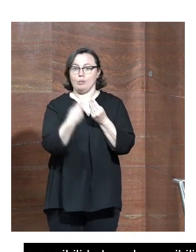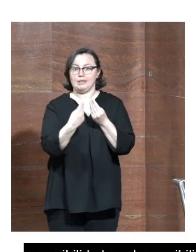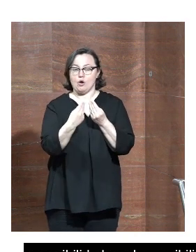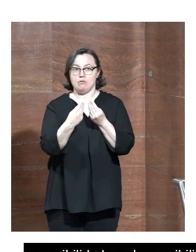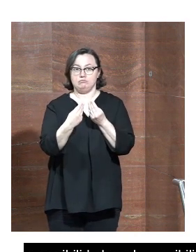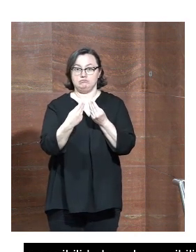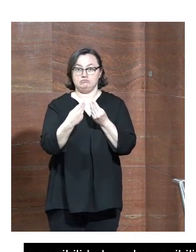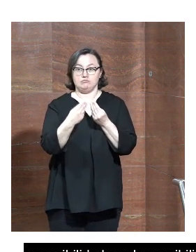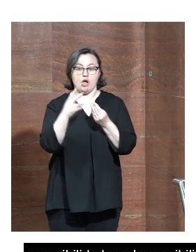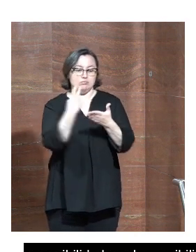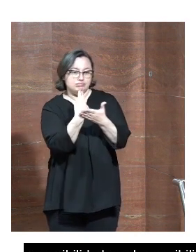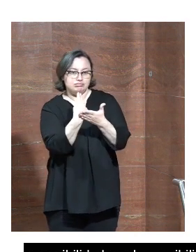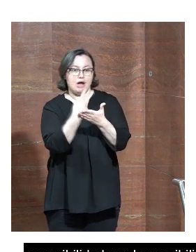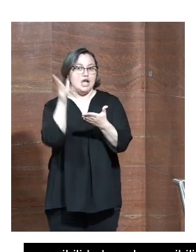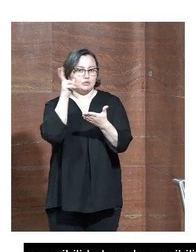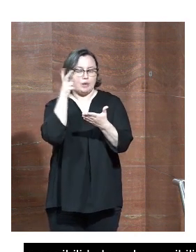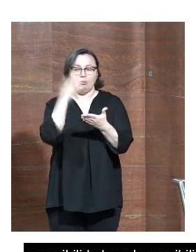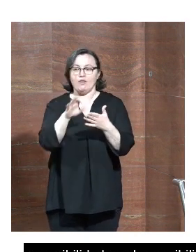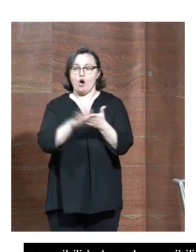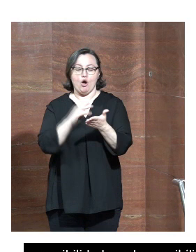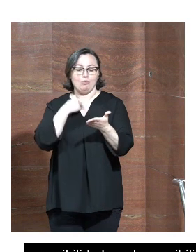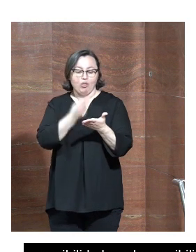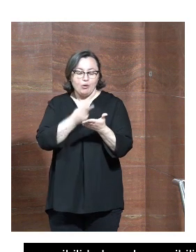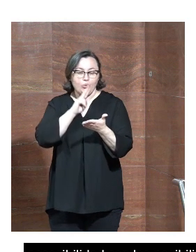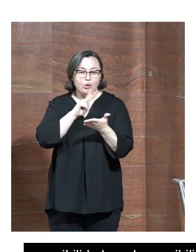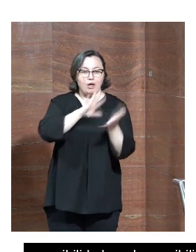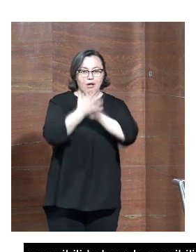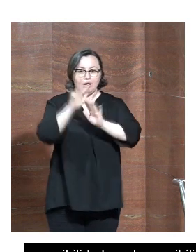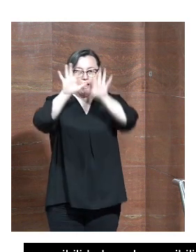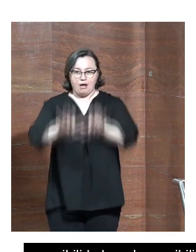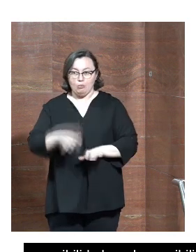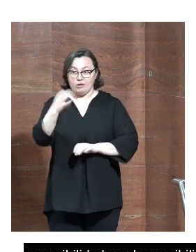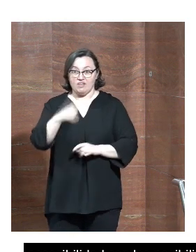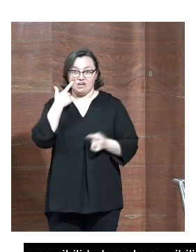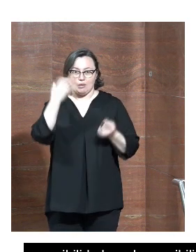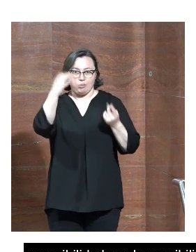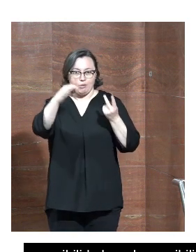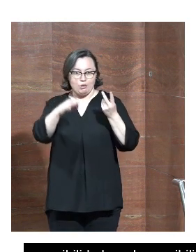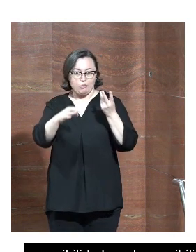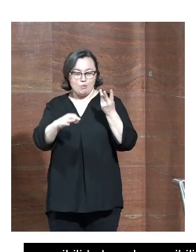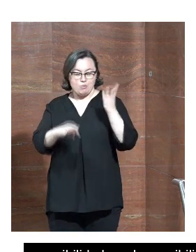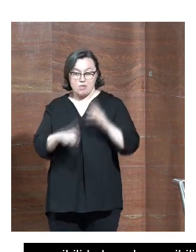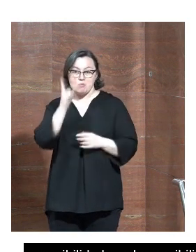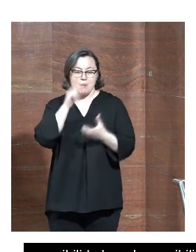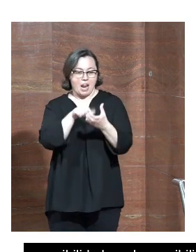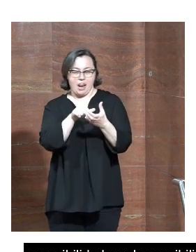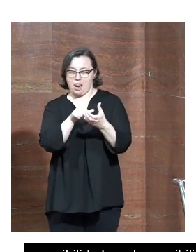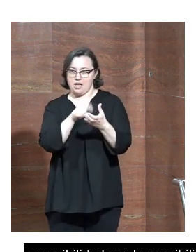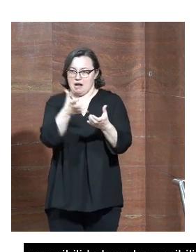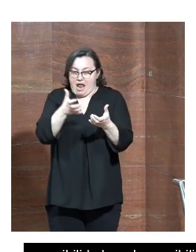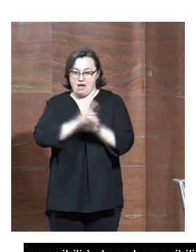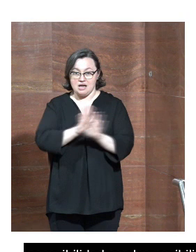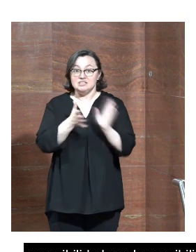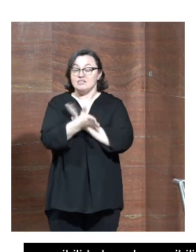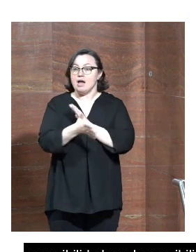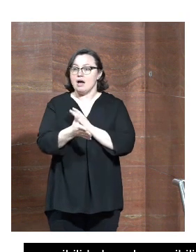documento oírlo o poder desde tu voz pasarlo electrónico. Vamos, yo me parece que tienen unas posibilidades inmensas. Ahora,